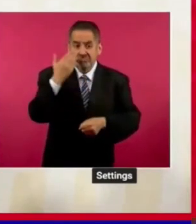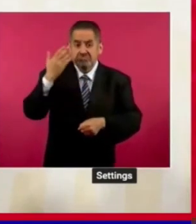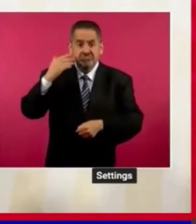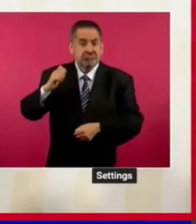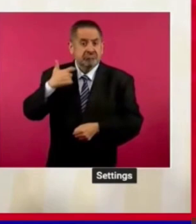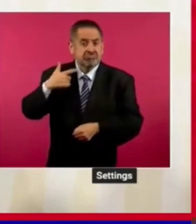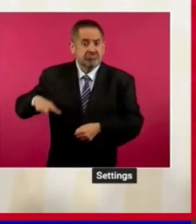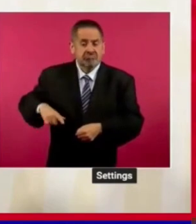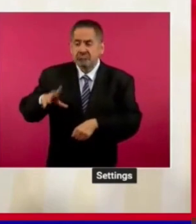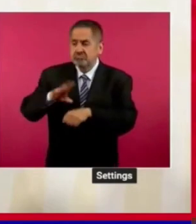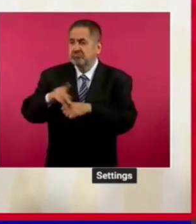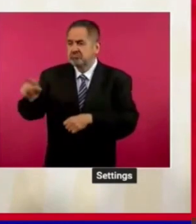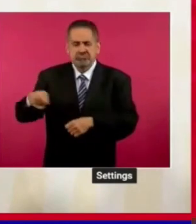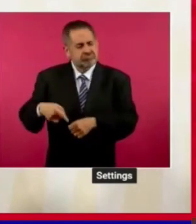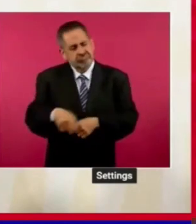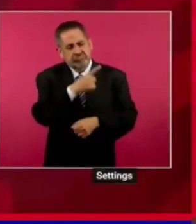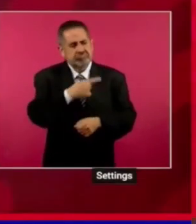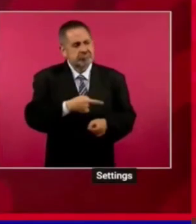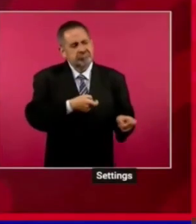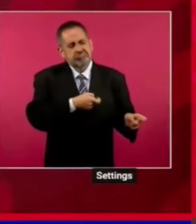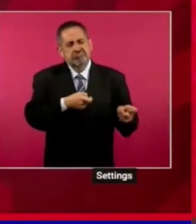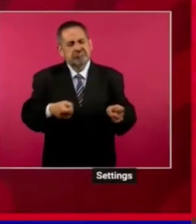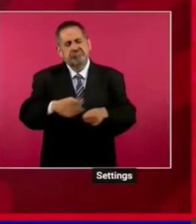Ellos permitían las masacres.